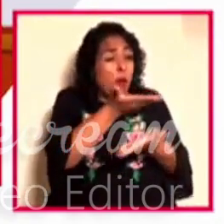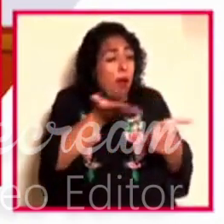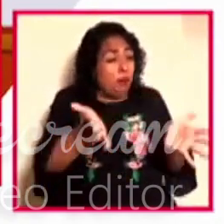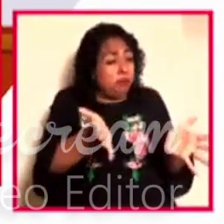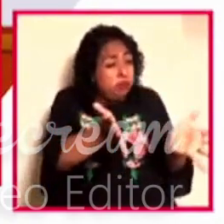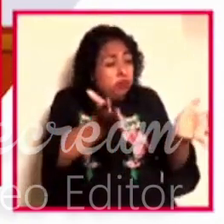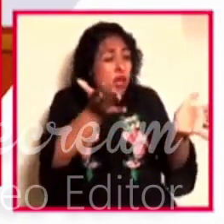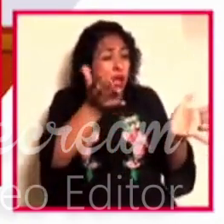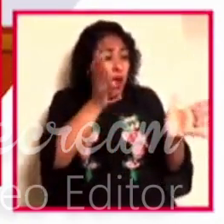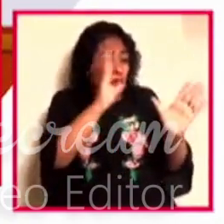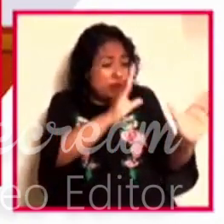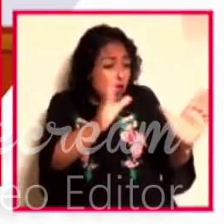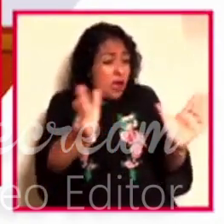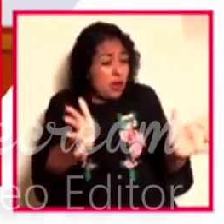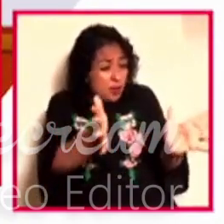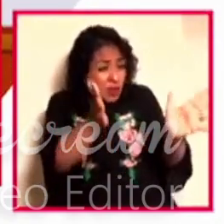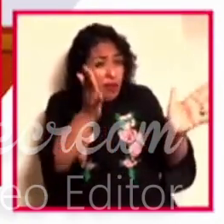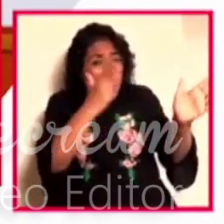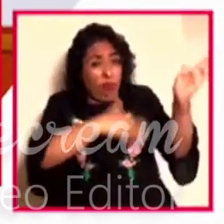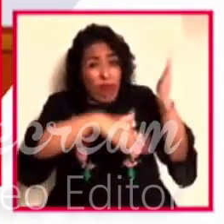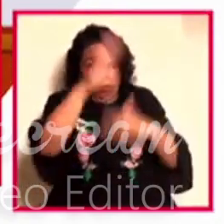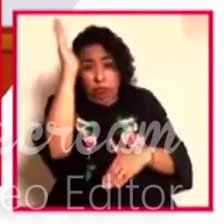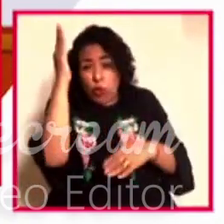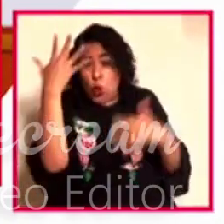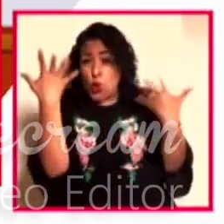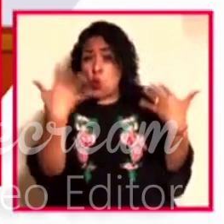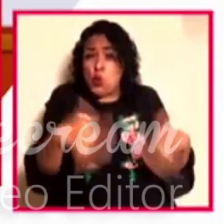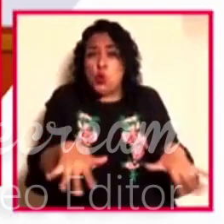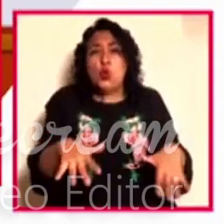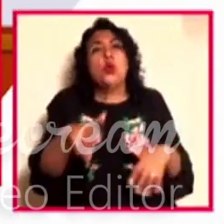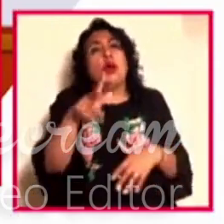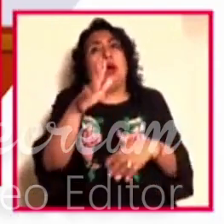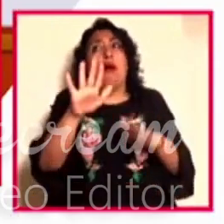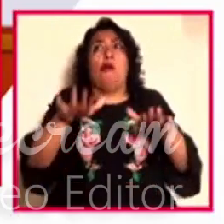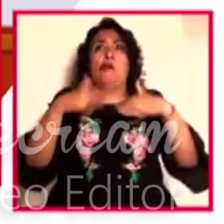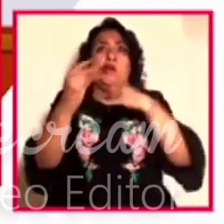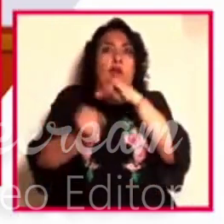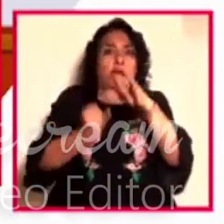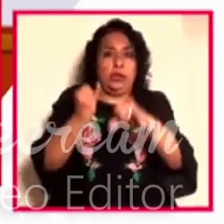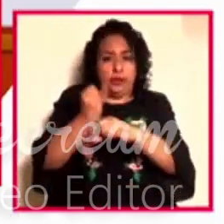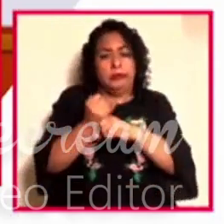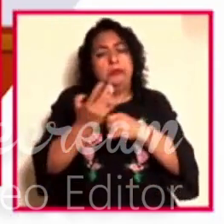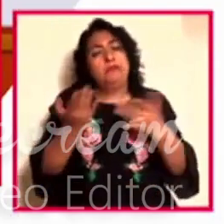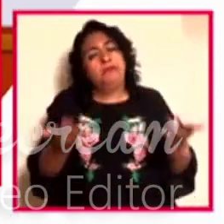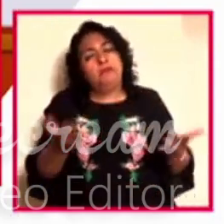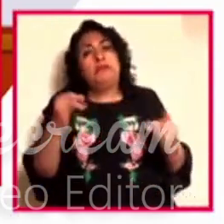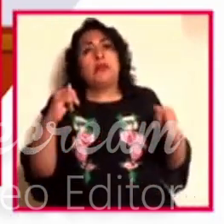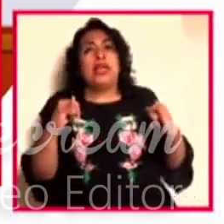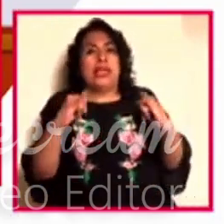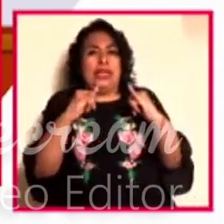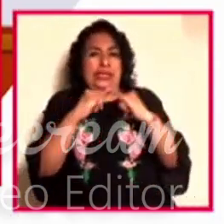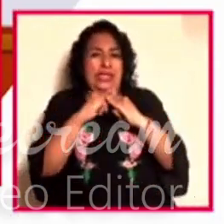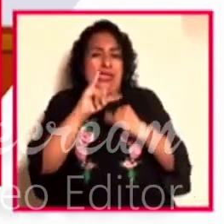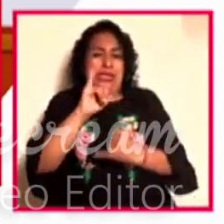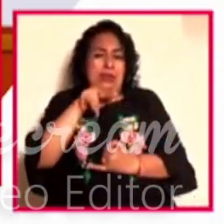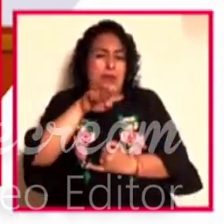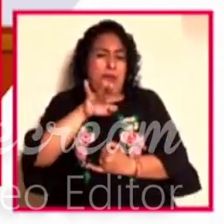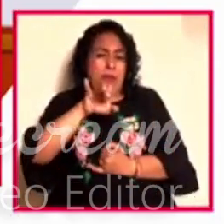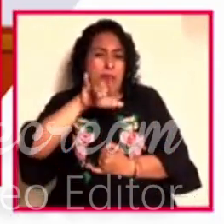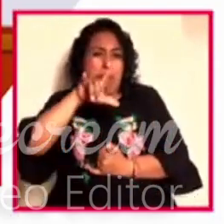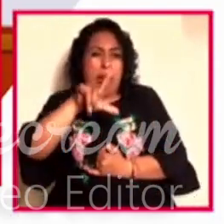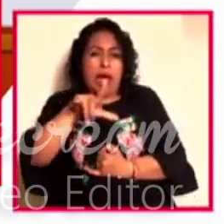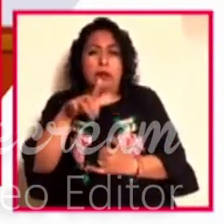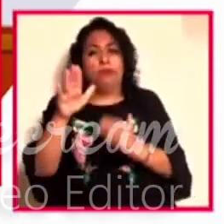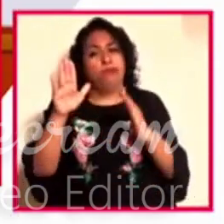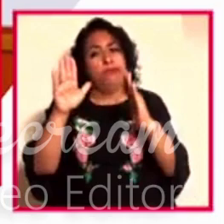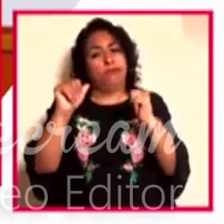desarrollar carreras extraordinarias en un plano internacional. Bien, pues el Instituto Nacional de Bellas Artes y Literatura se despidió del